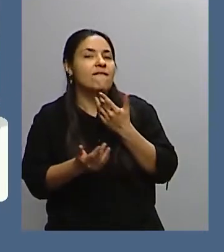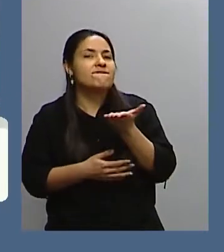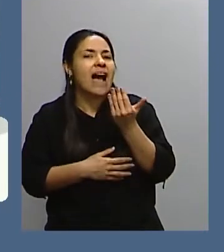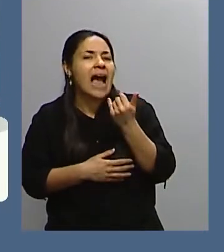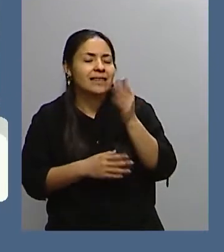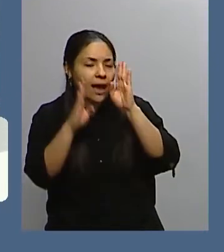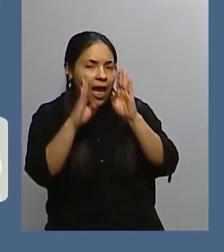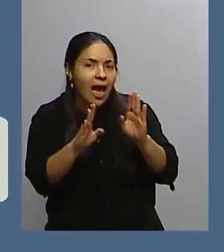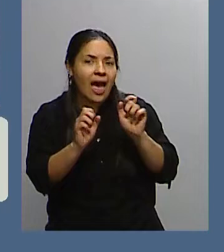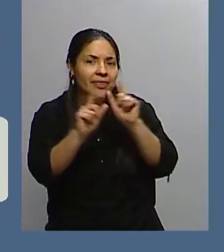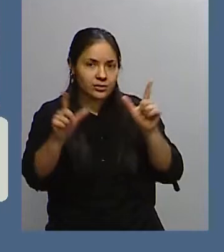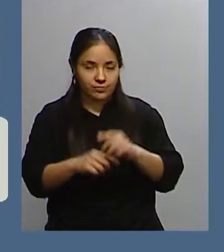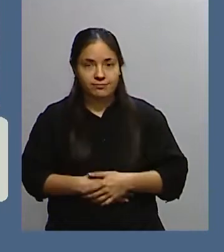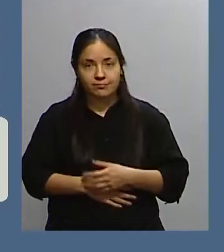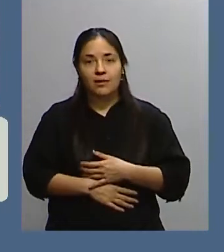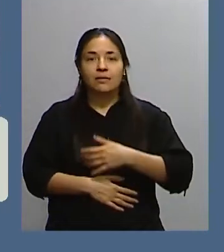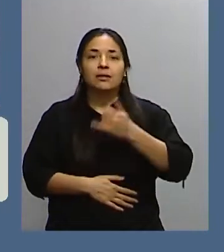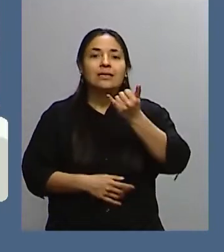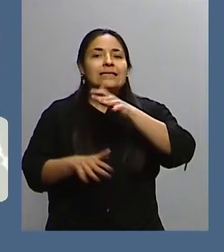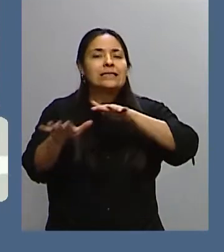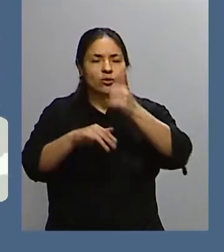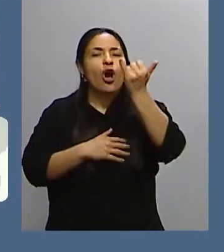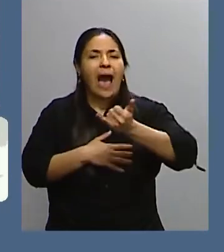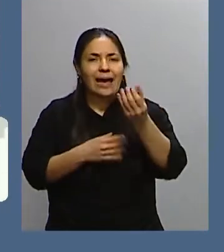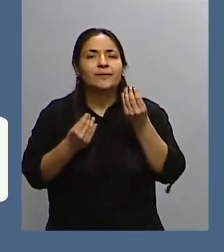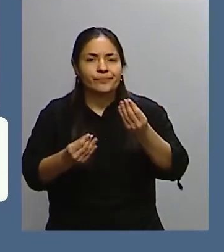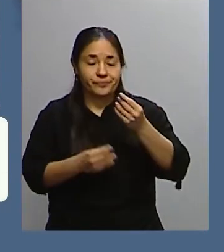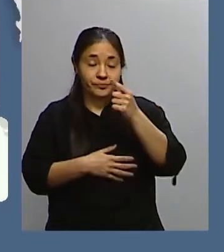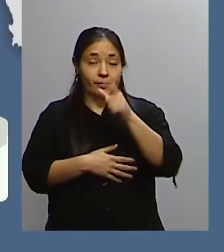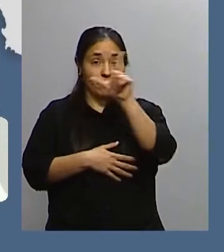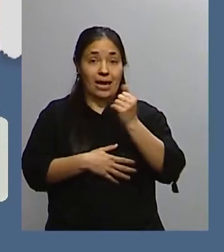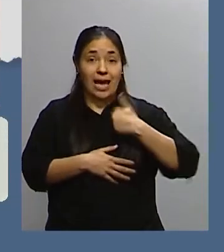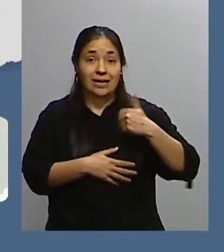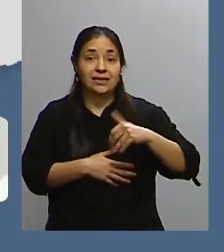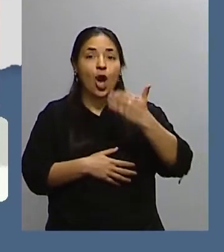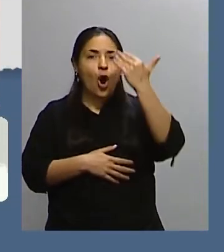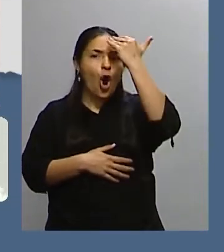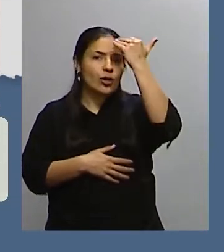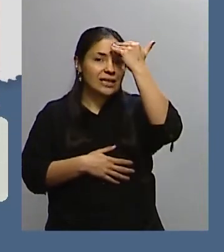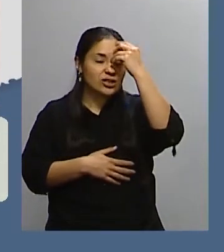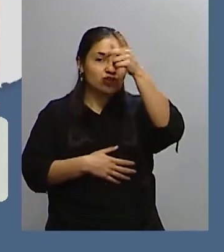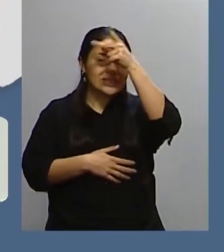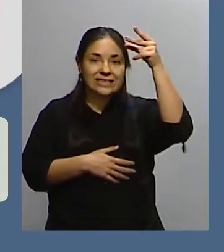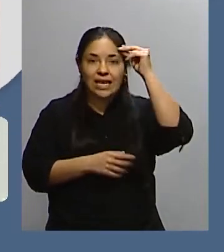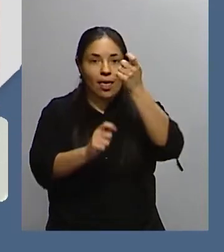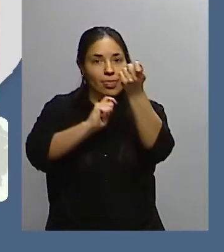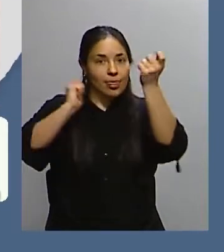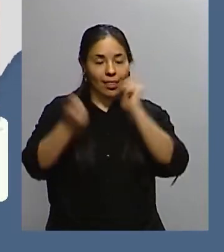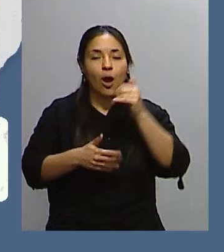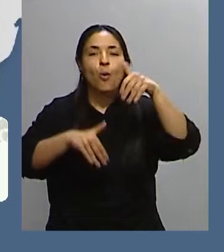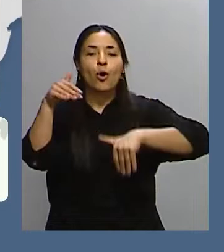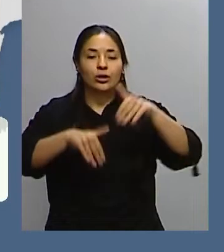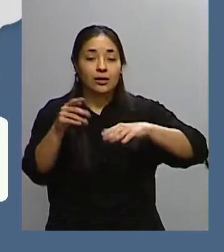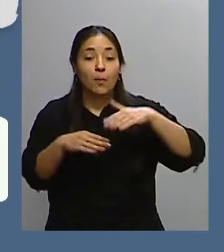nueva Constitución chilena, que usted hizo referencia anteriormente, que se va a votar, o sea, se va a llevar a cabo el referéndum el 4